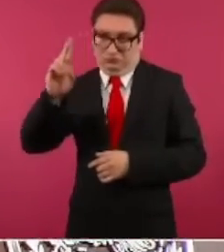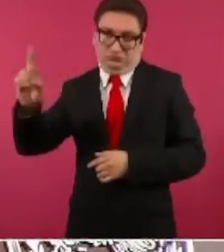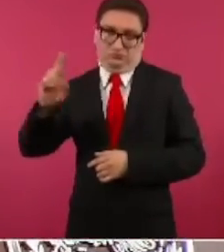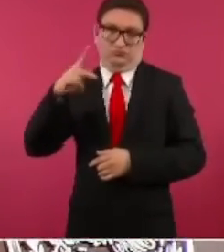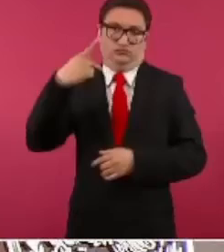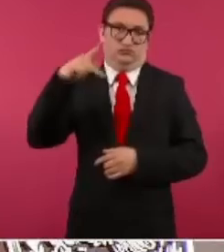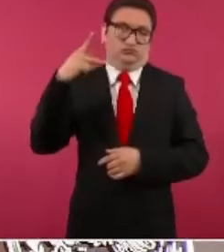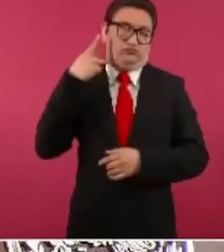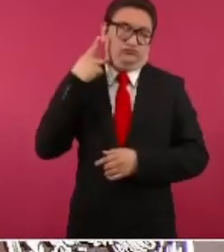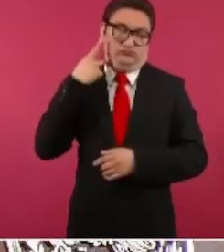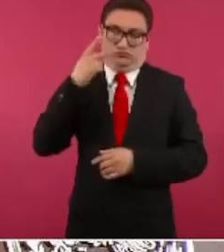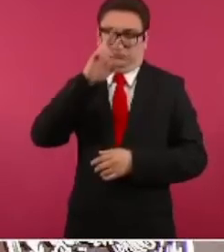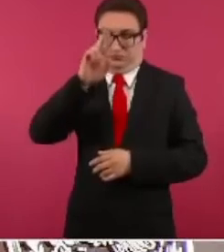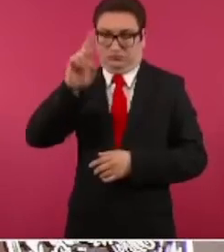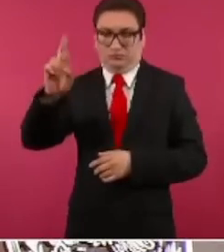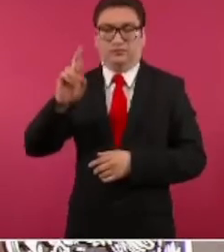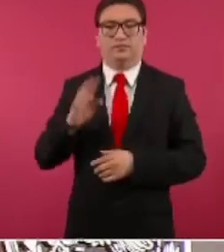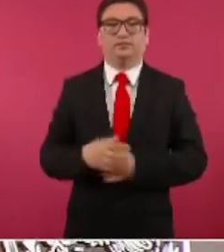políticas,